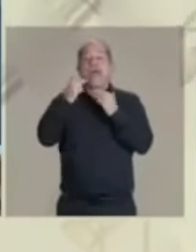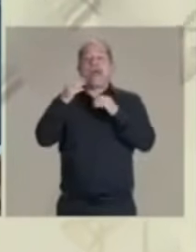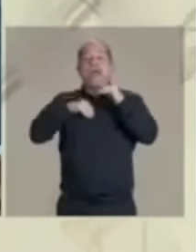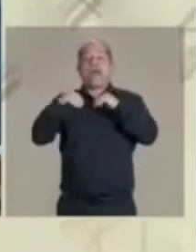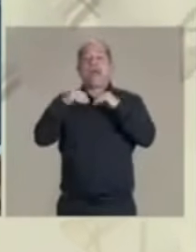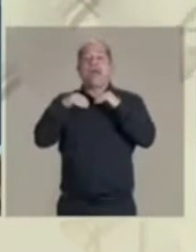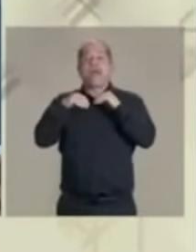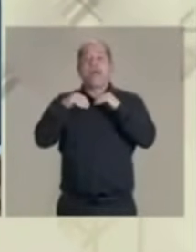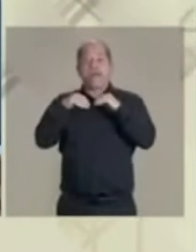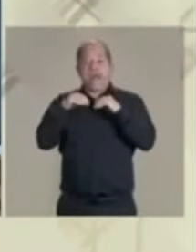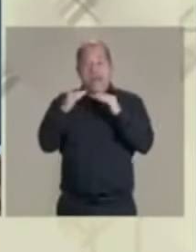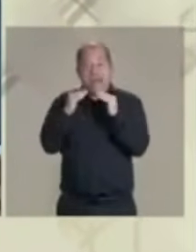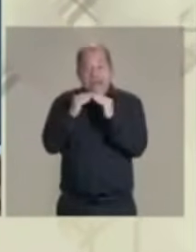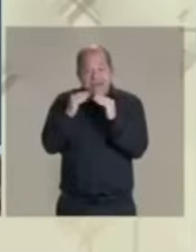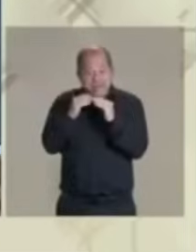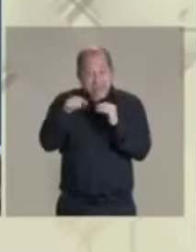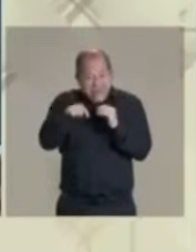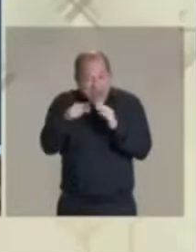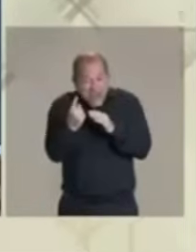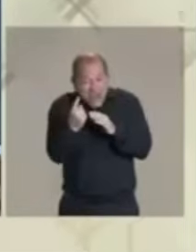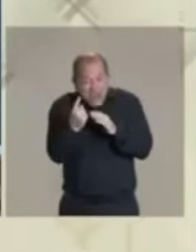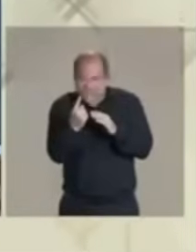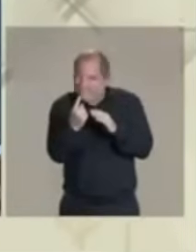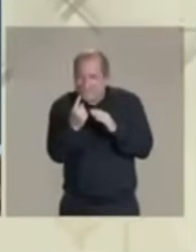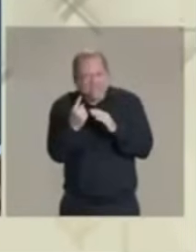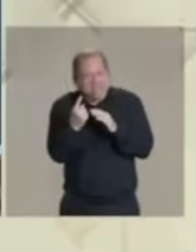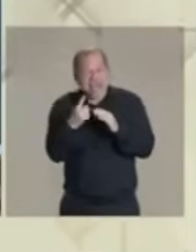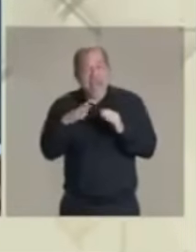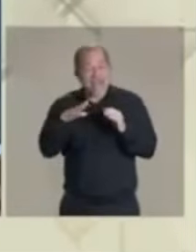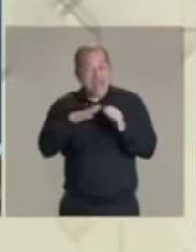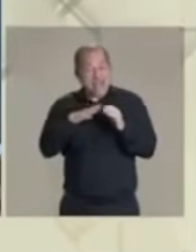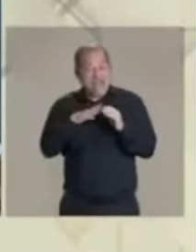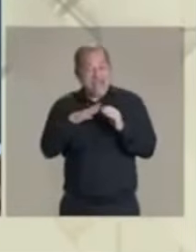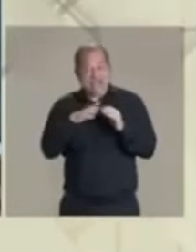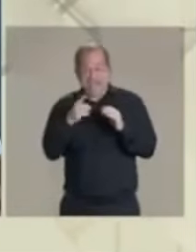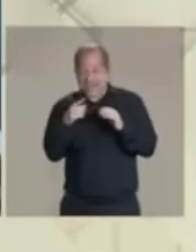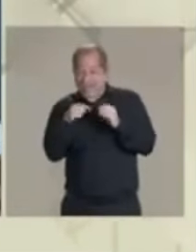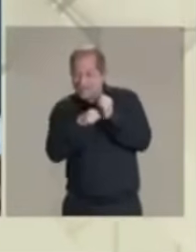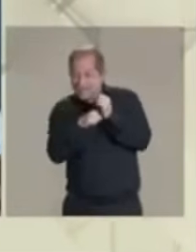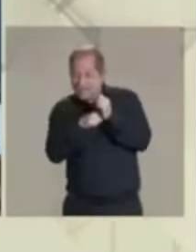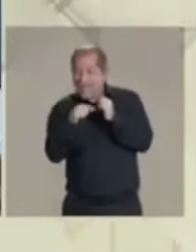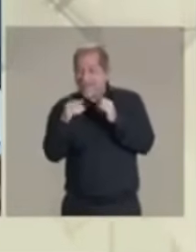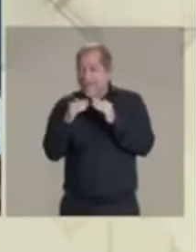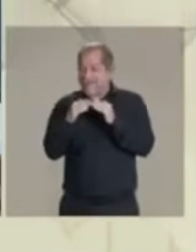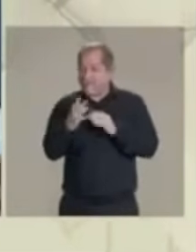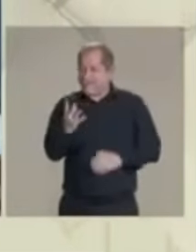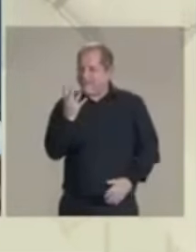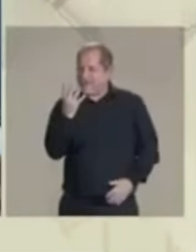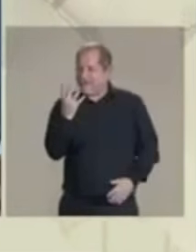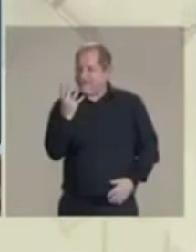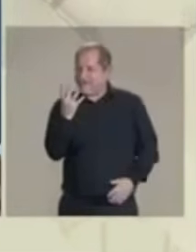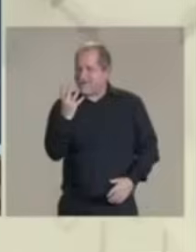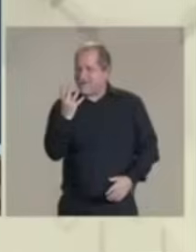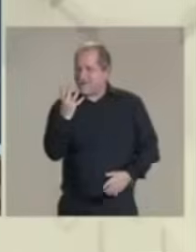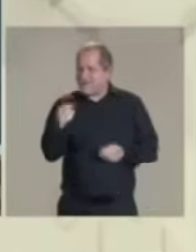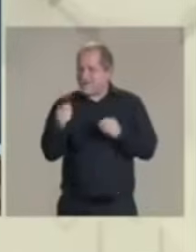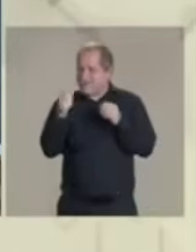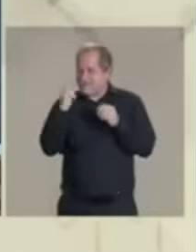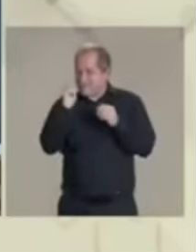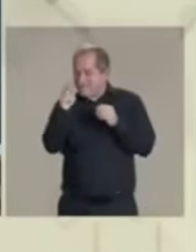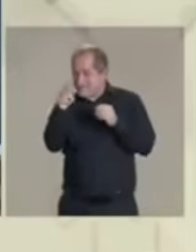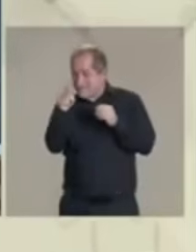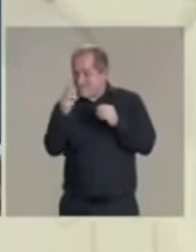una, 4 casas, y esta la invadió, se la robó y la